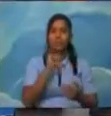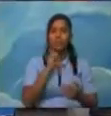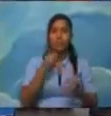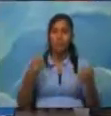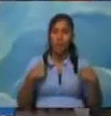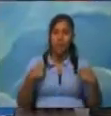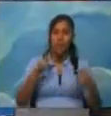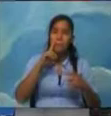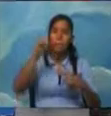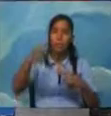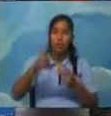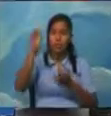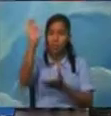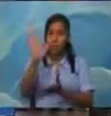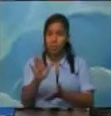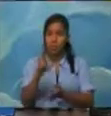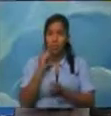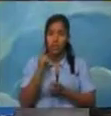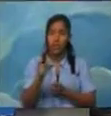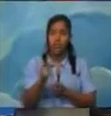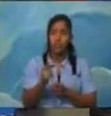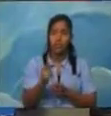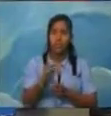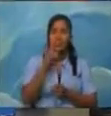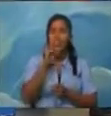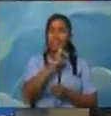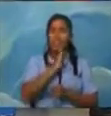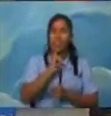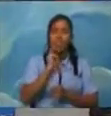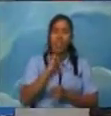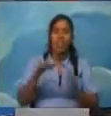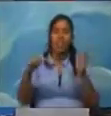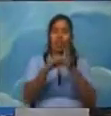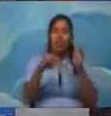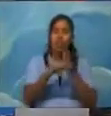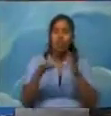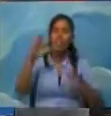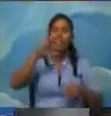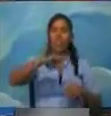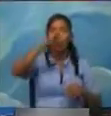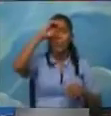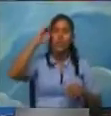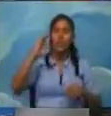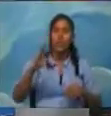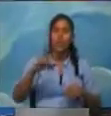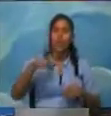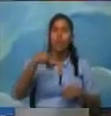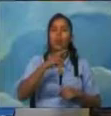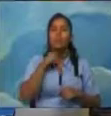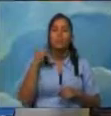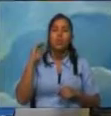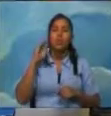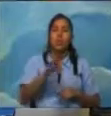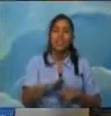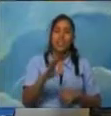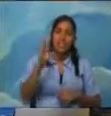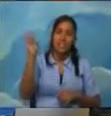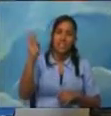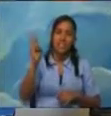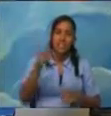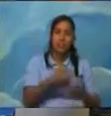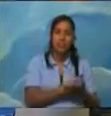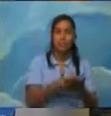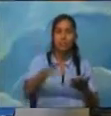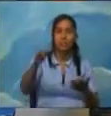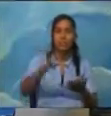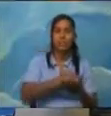preguntado allá en Israel, ¿dónde estaba Dios cuando mataron 6 millones